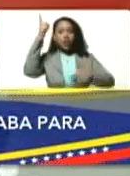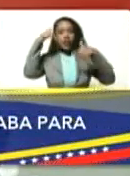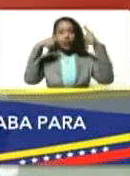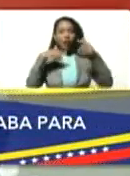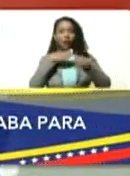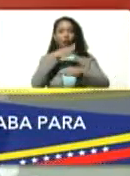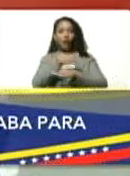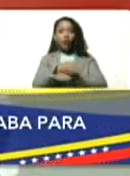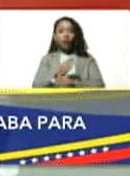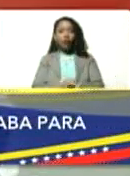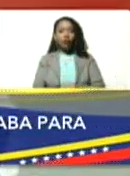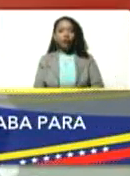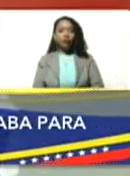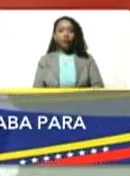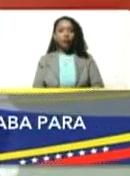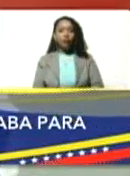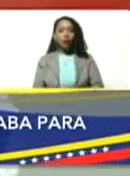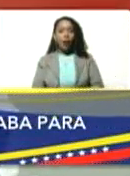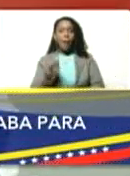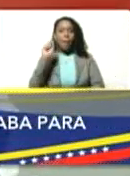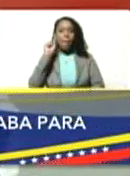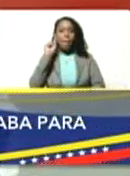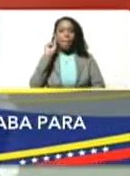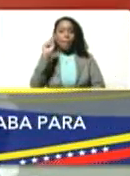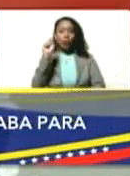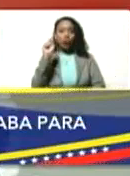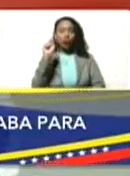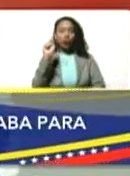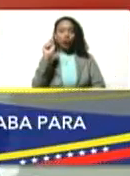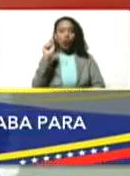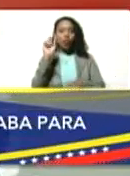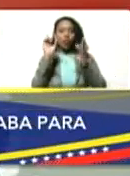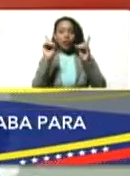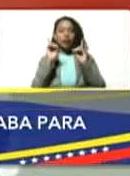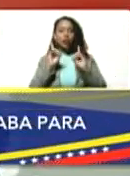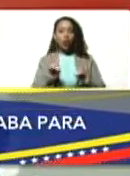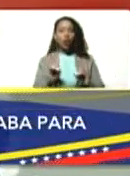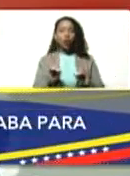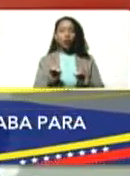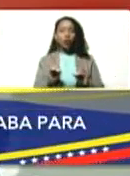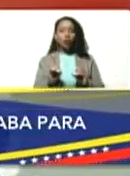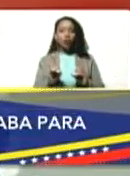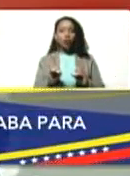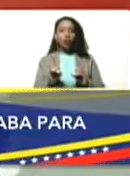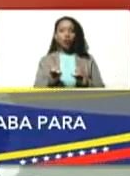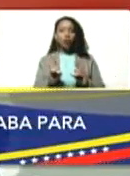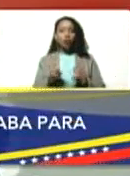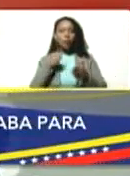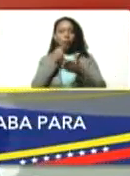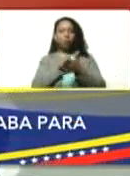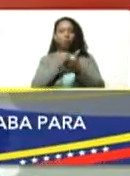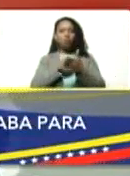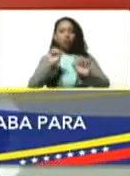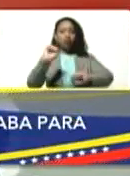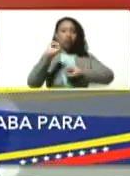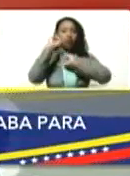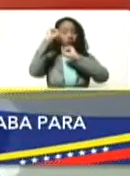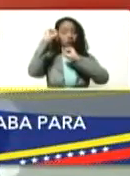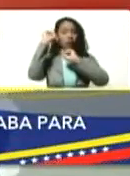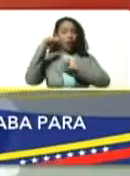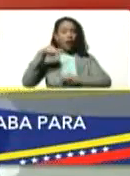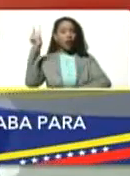fueron el punto decisivo de la batalla victoriosa de